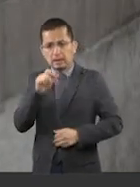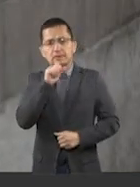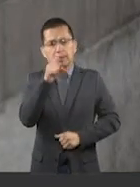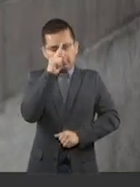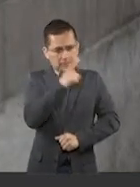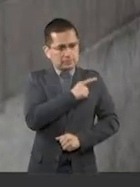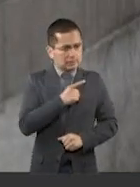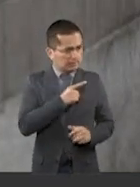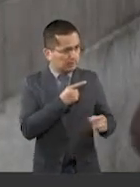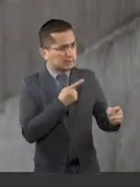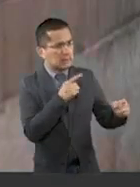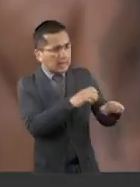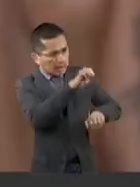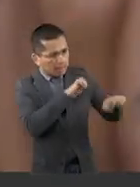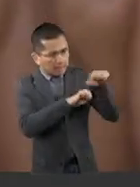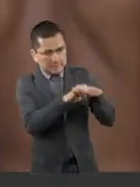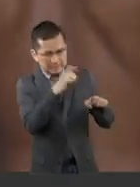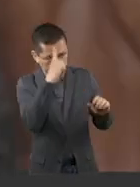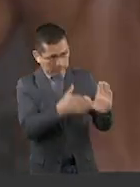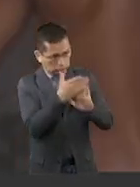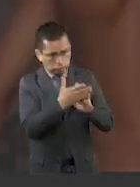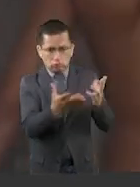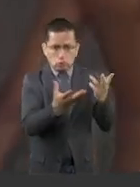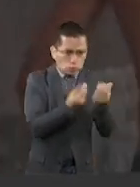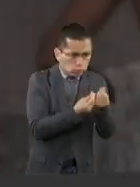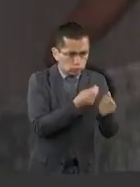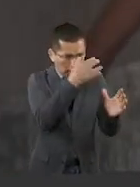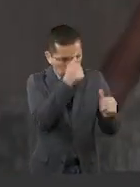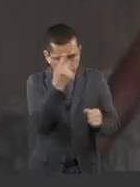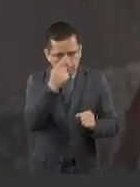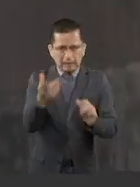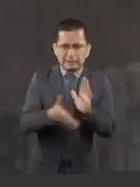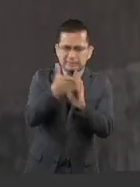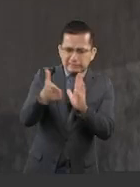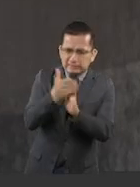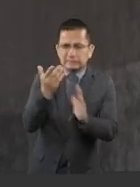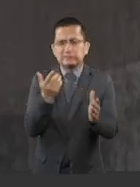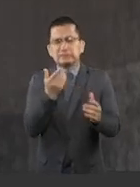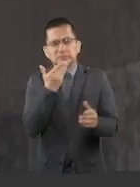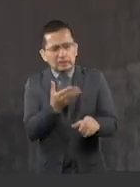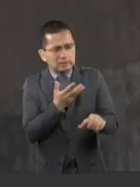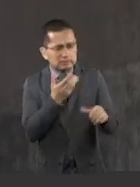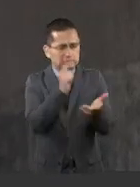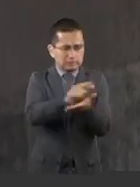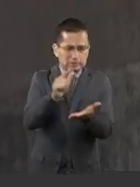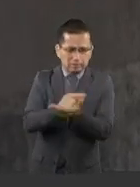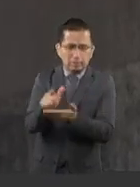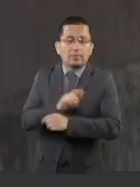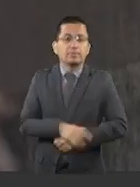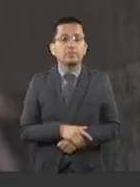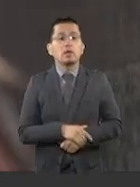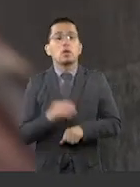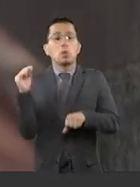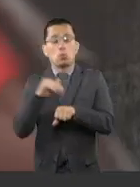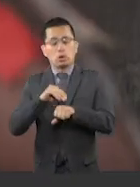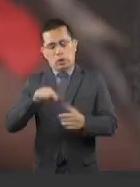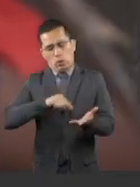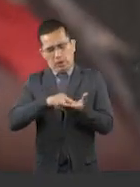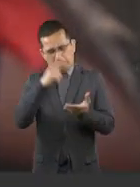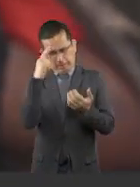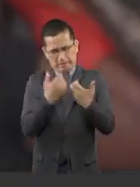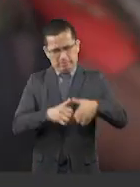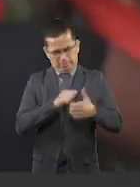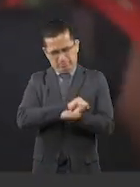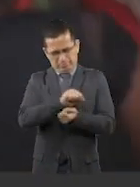labores de reconstrucción y también la limpieza poner en operación de una planta de tratamiento de aguas residuales y un programa de